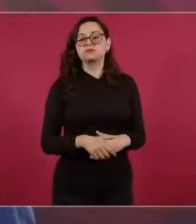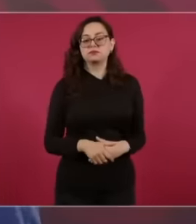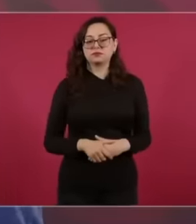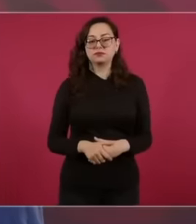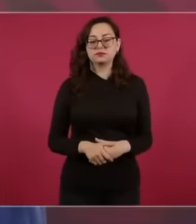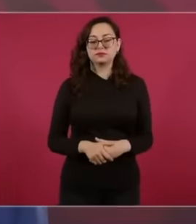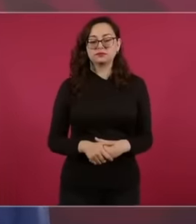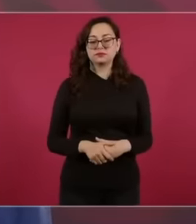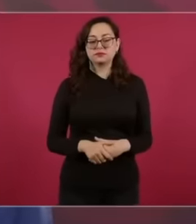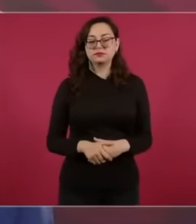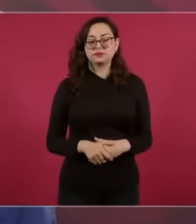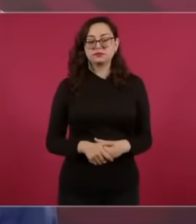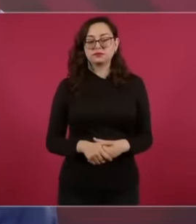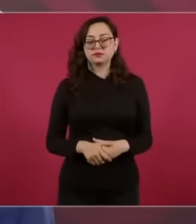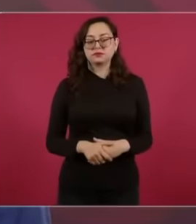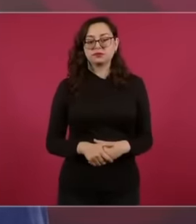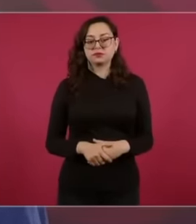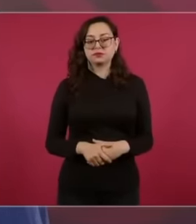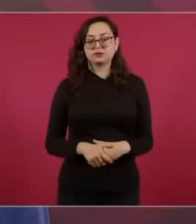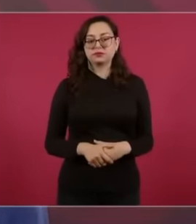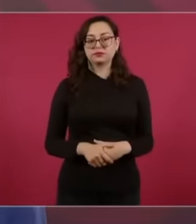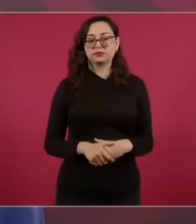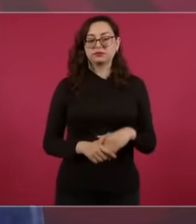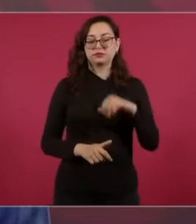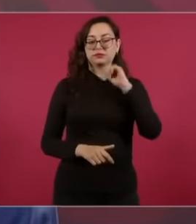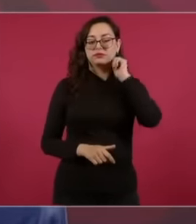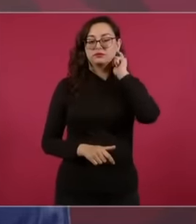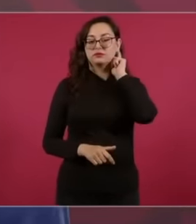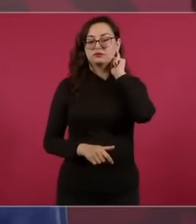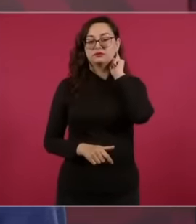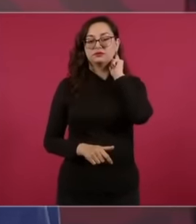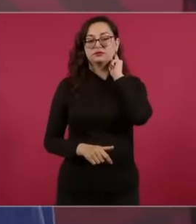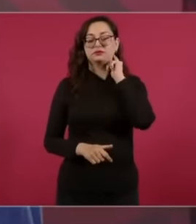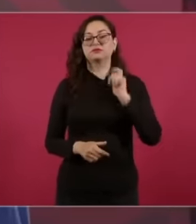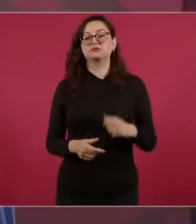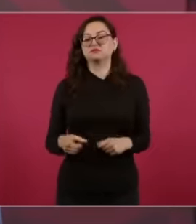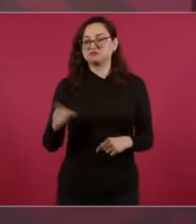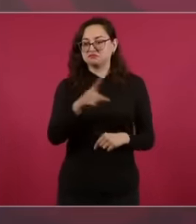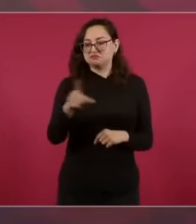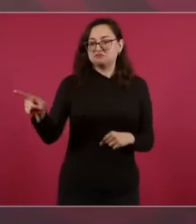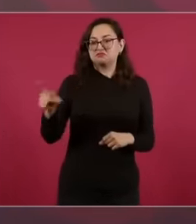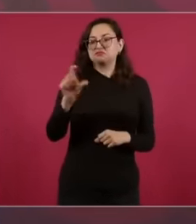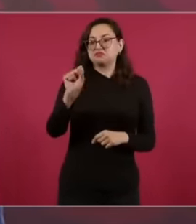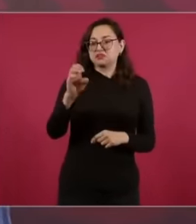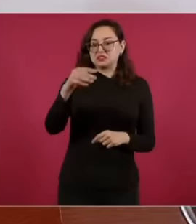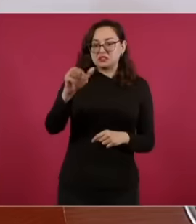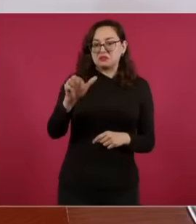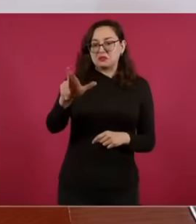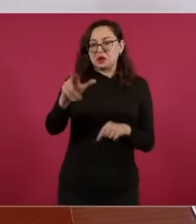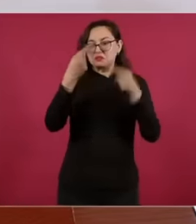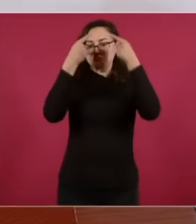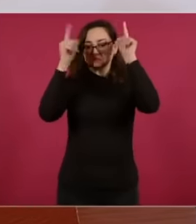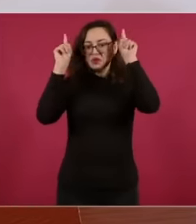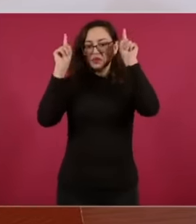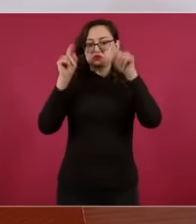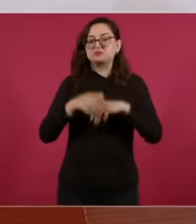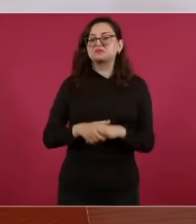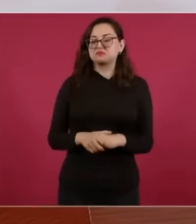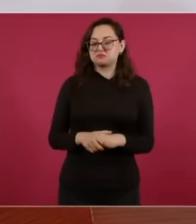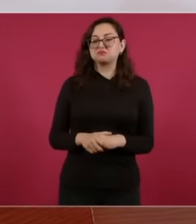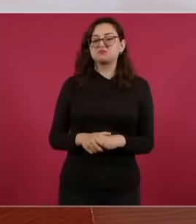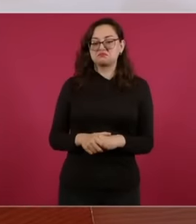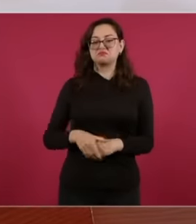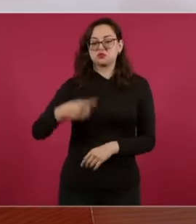a la Secretaría de Marina de México, y que además habían entrenado a los marinos mexicanos en el Comando